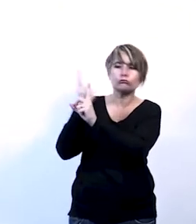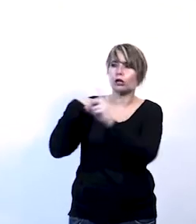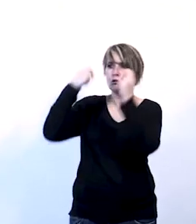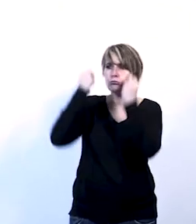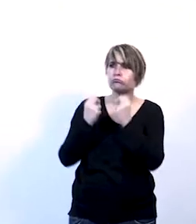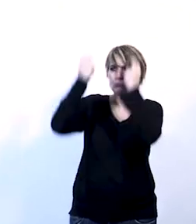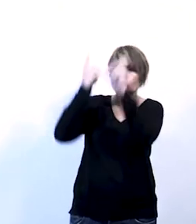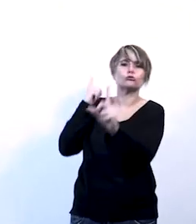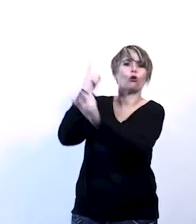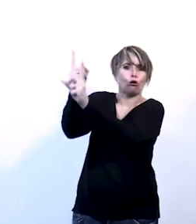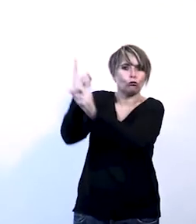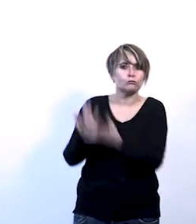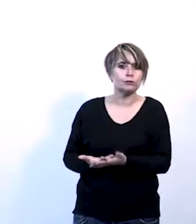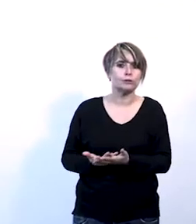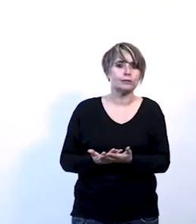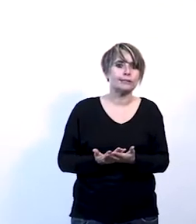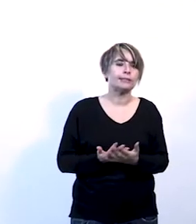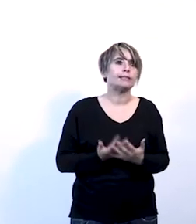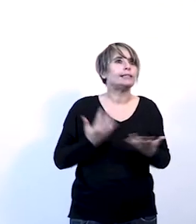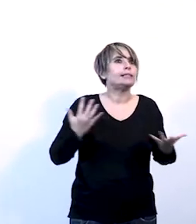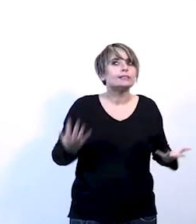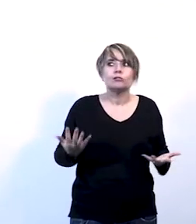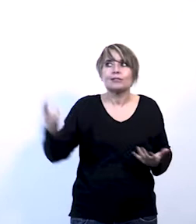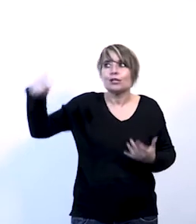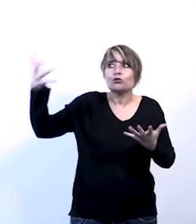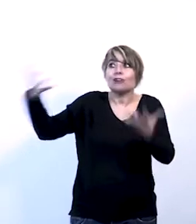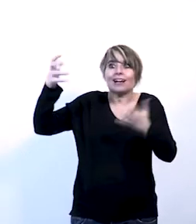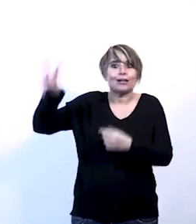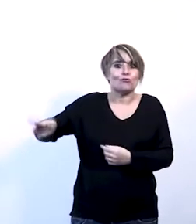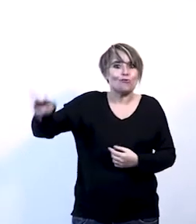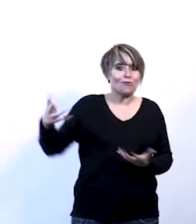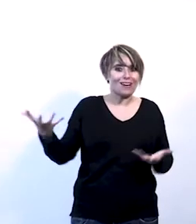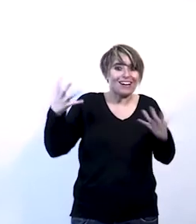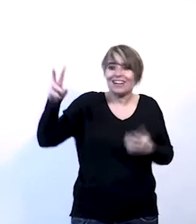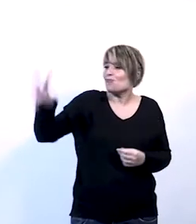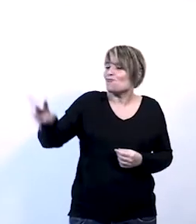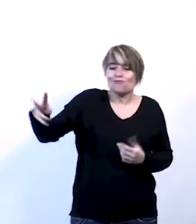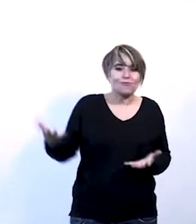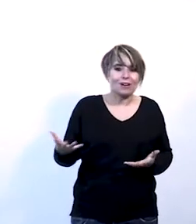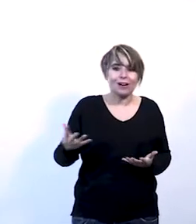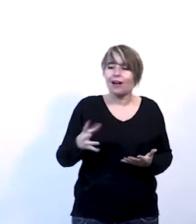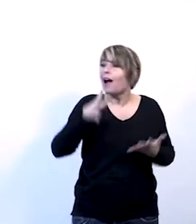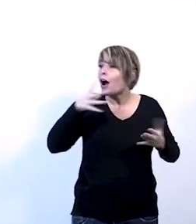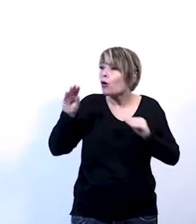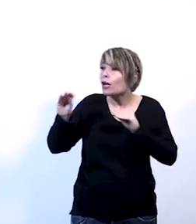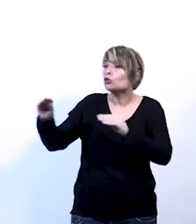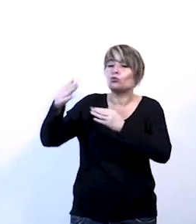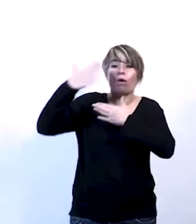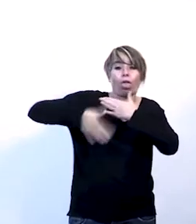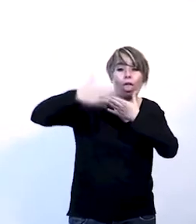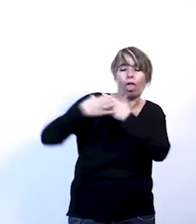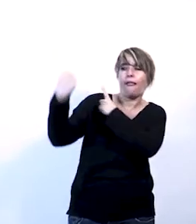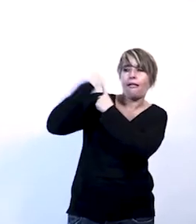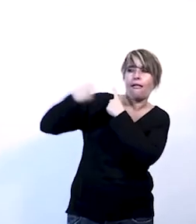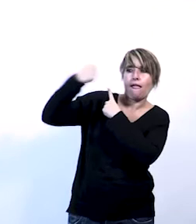su dignidad. Entonces, no ganan, nunca van a ganar. Y aunque hagan esa cultura de escasez en la